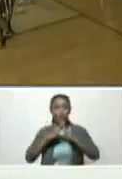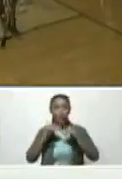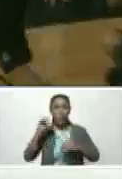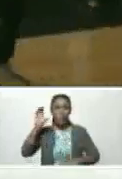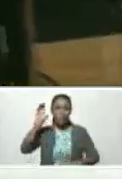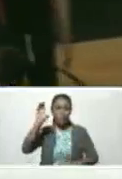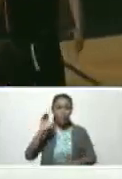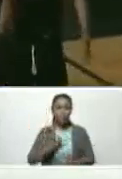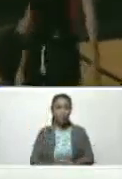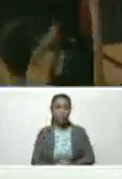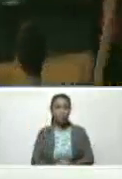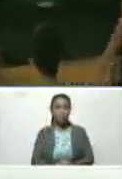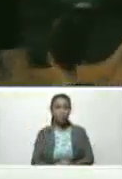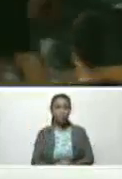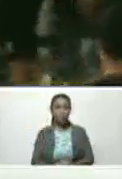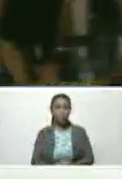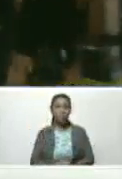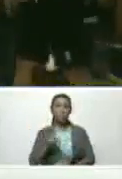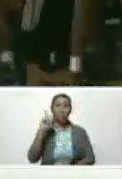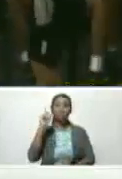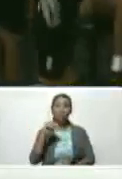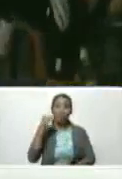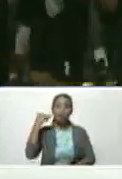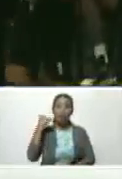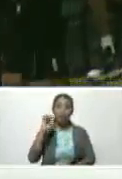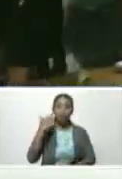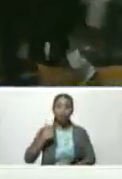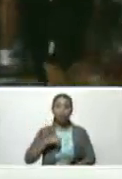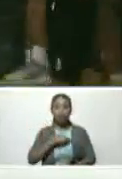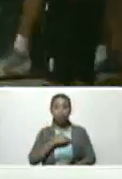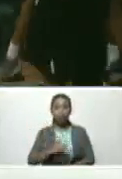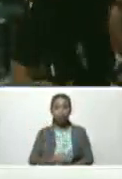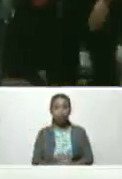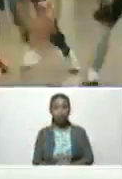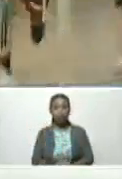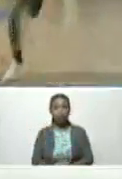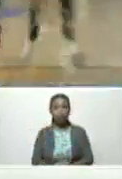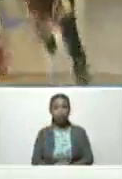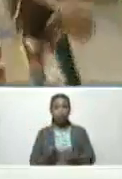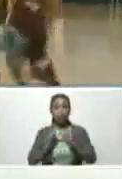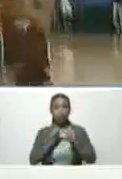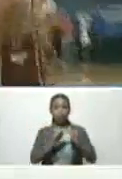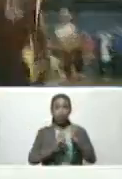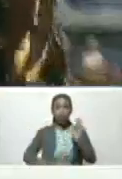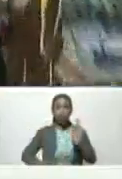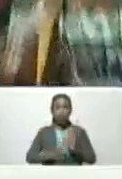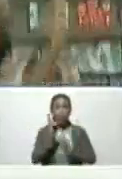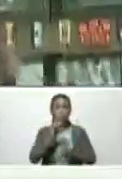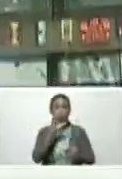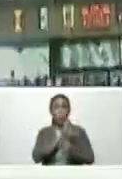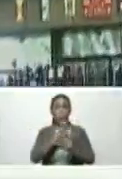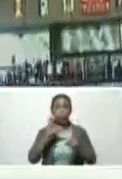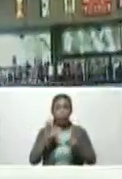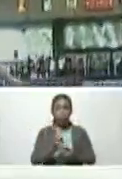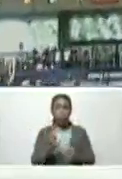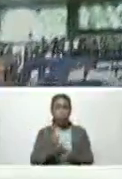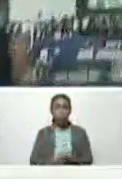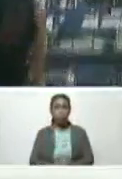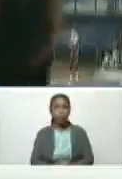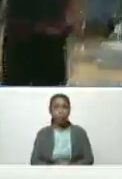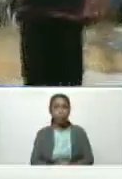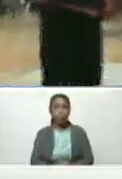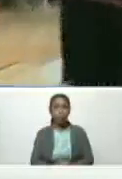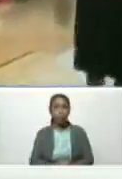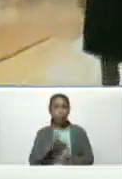país. También tenemos nosotros que seguir desarrollando la cultura.